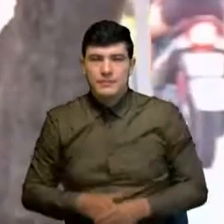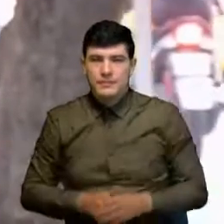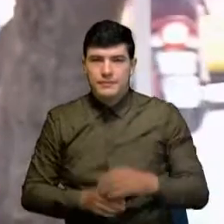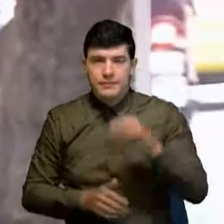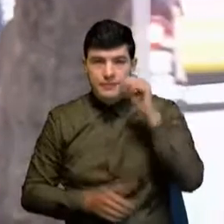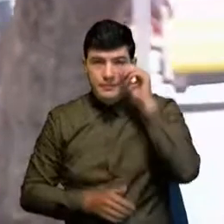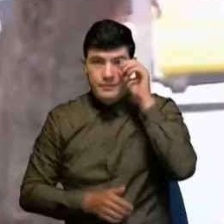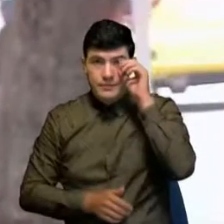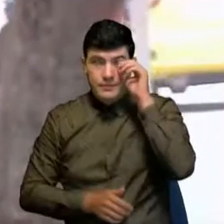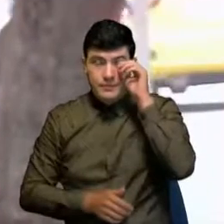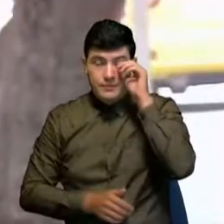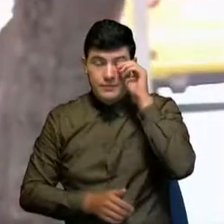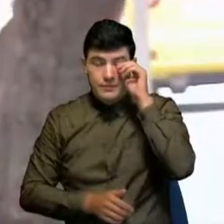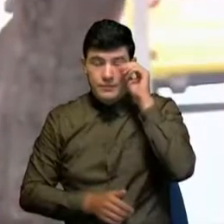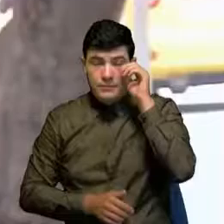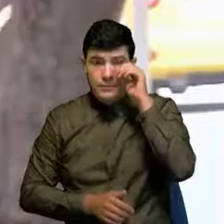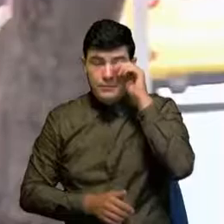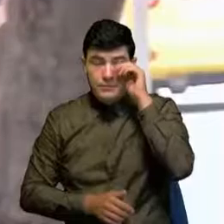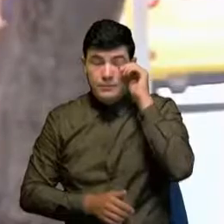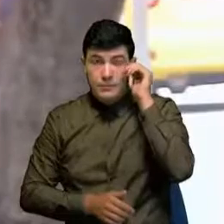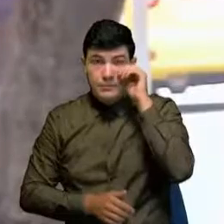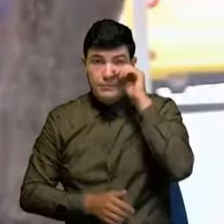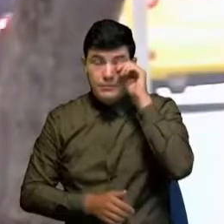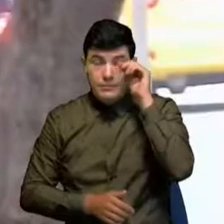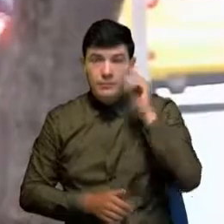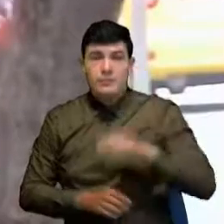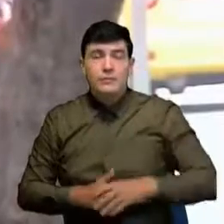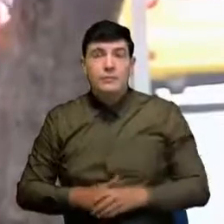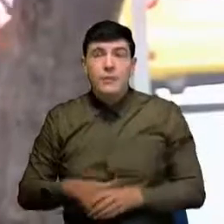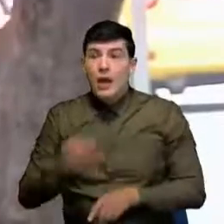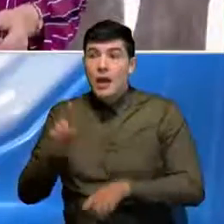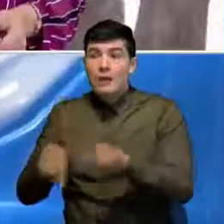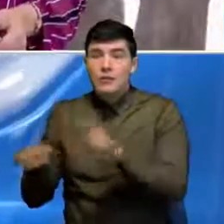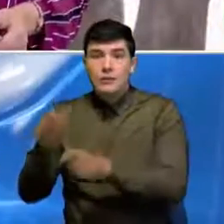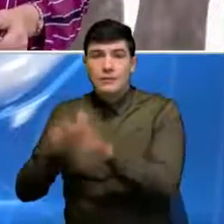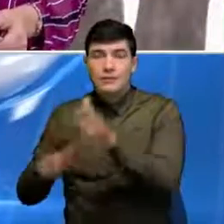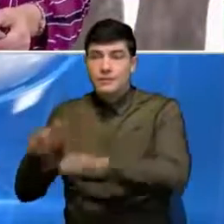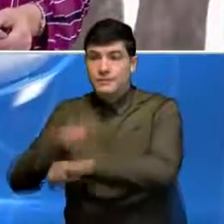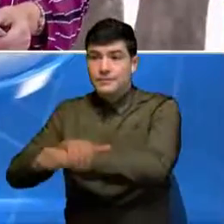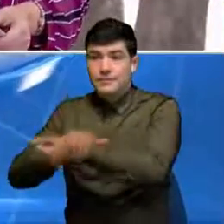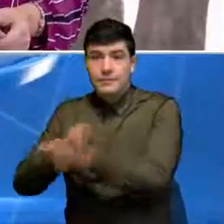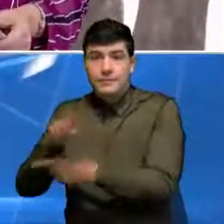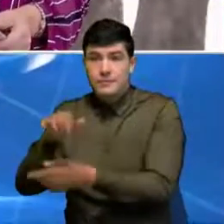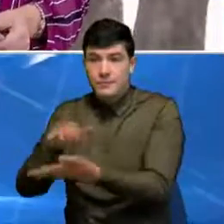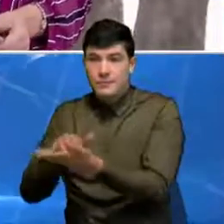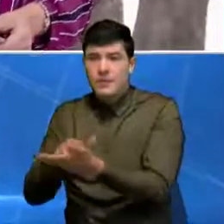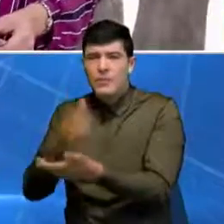Y pese a que se presentan algunas capturas por ser un delito menor, estas personas pues no son